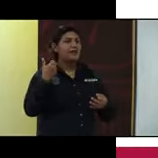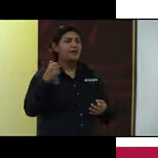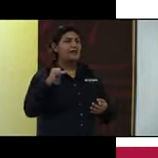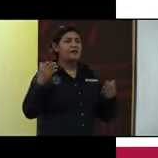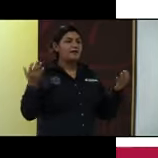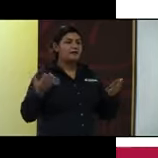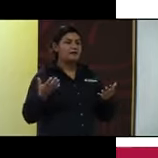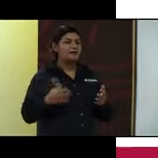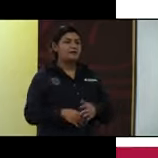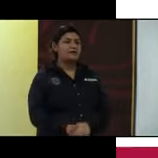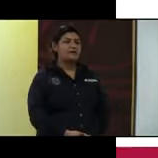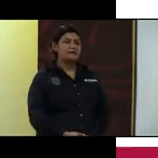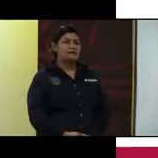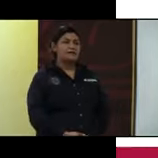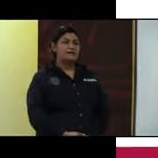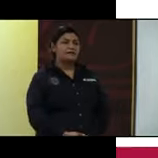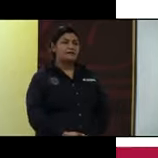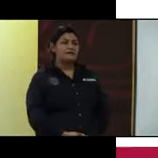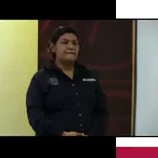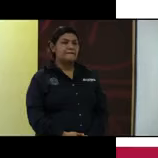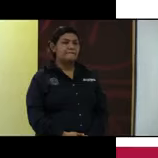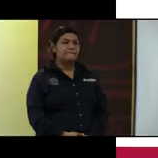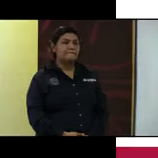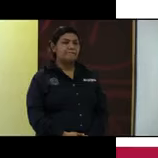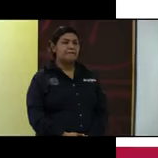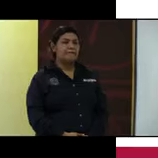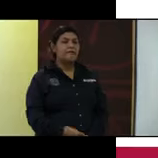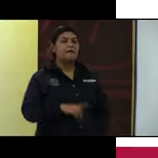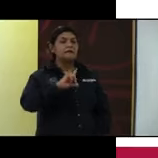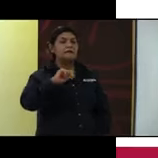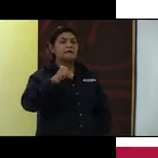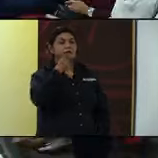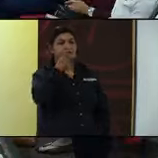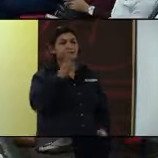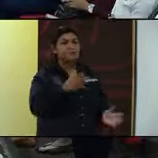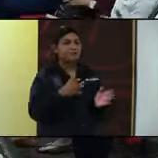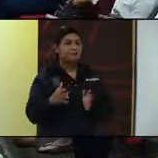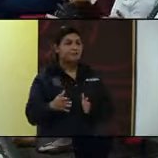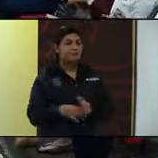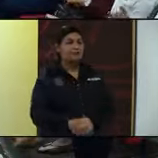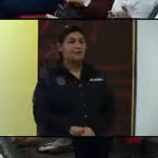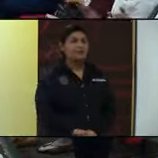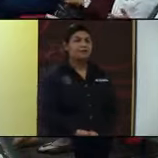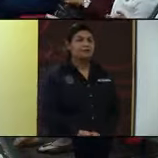seguir haciendo. Muy bien, bueno, después les digo que continuamos.